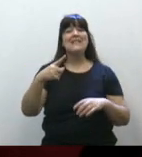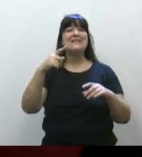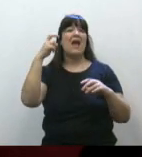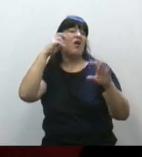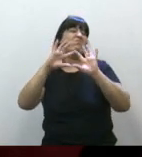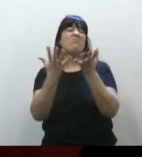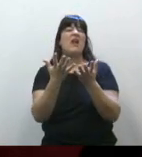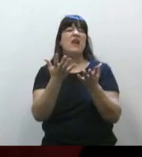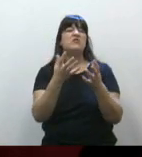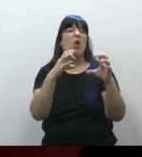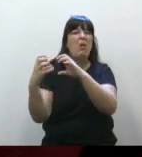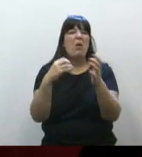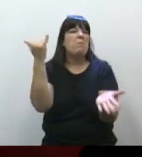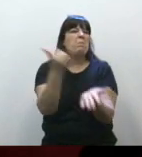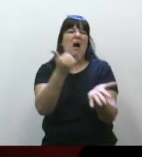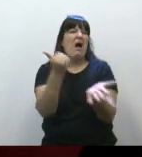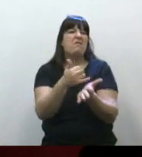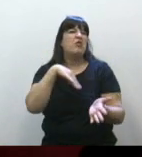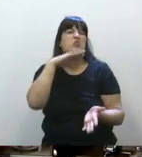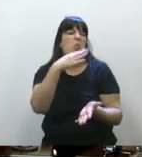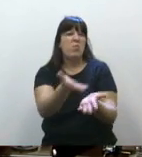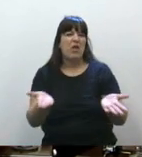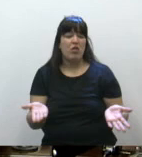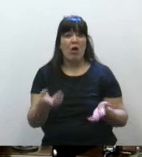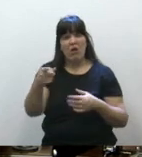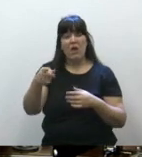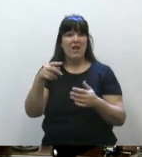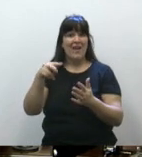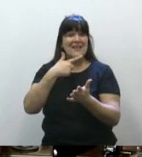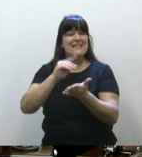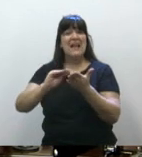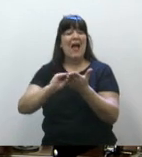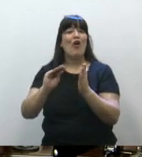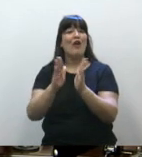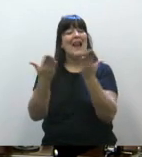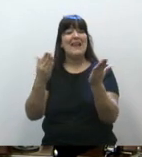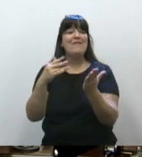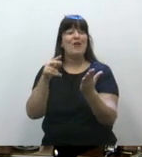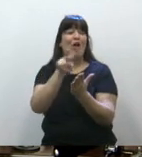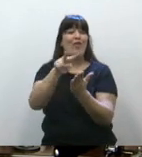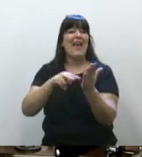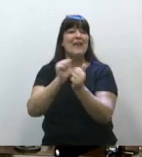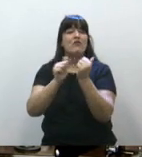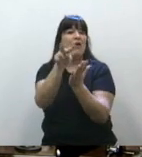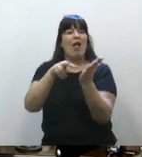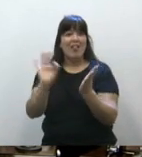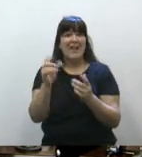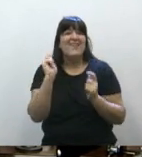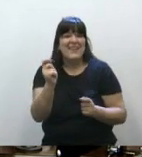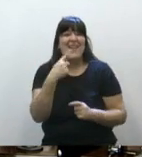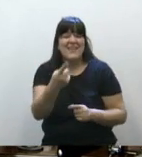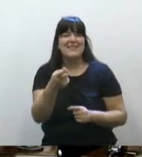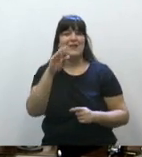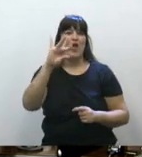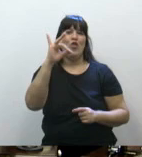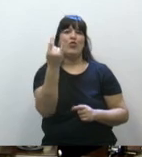estupideces y los senadores no leen libros de historia sin para durán barba es